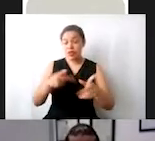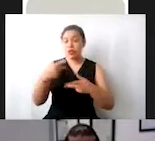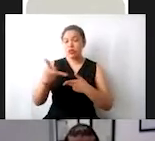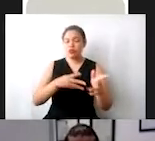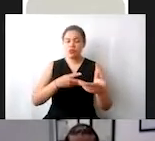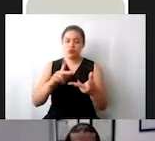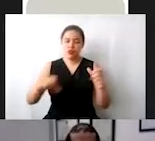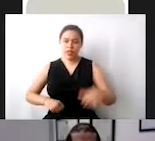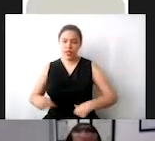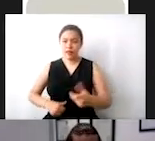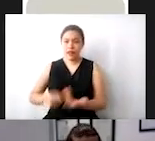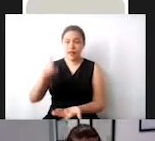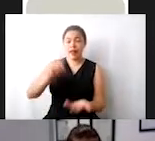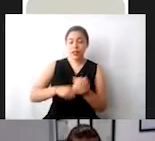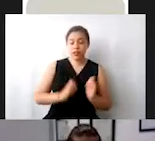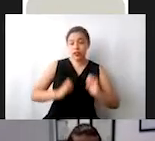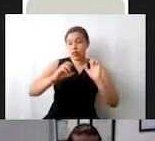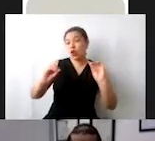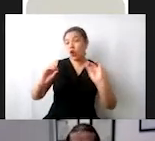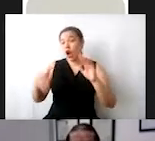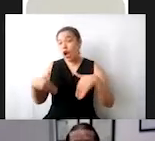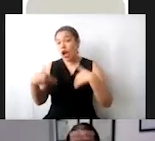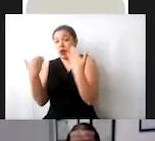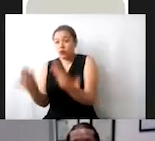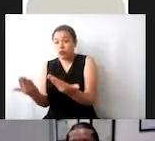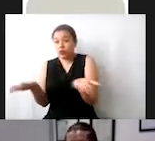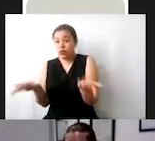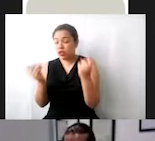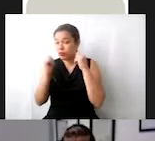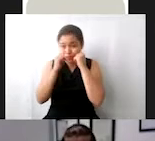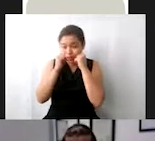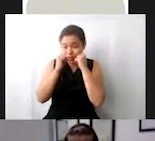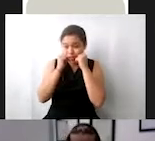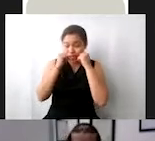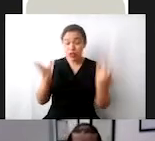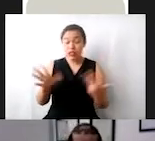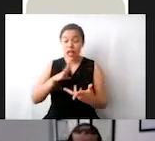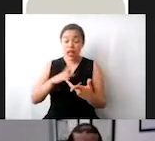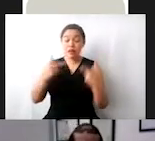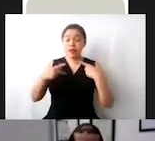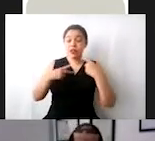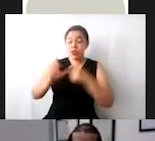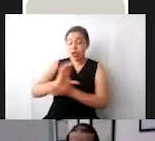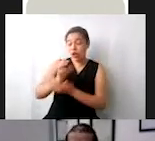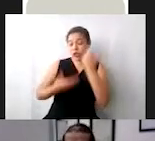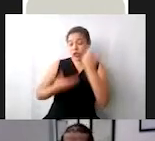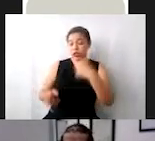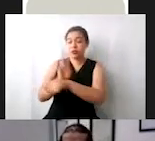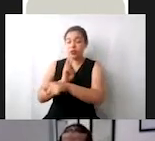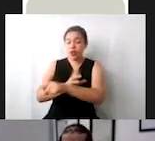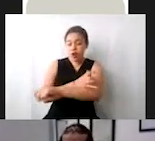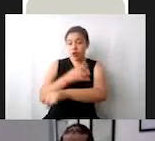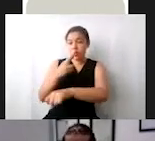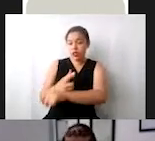en las instalaciones del cliente o fuera de las instalaciones, ni si estén o no bajo la dirección, supervisión, coordinación o dependencia